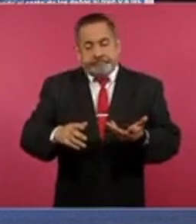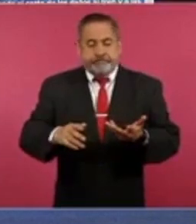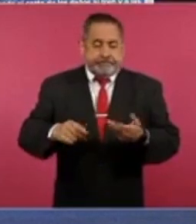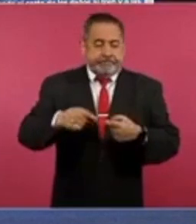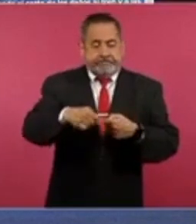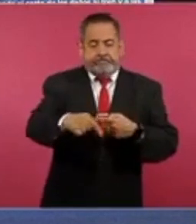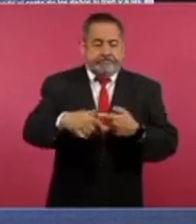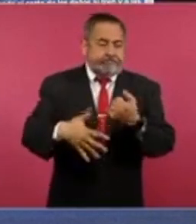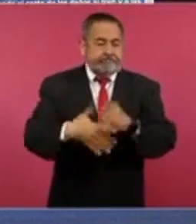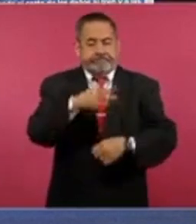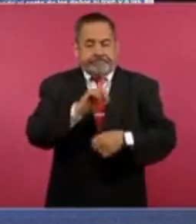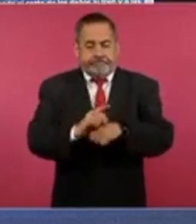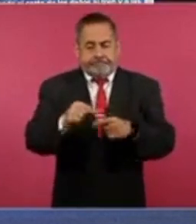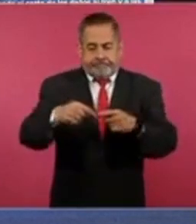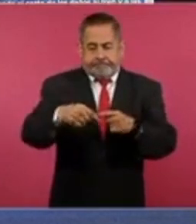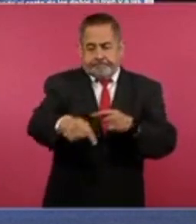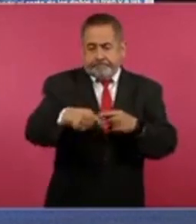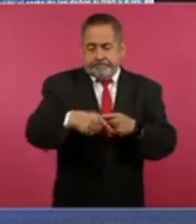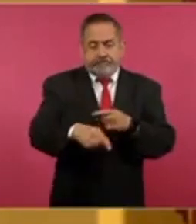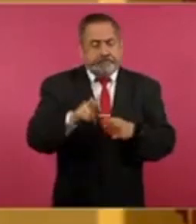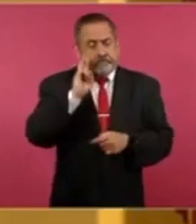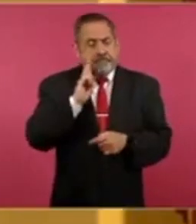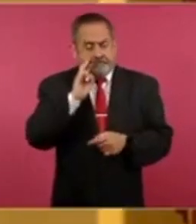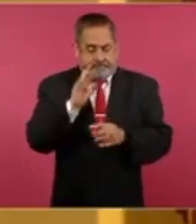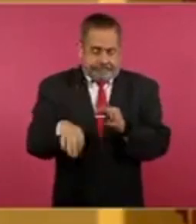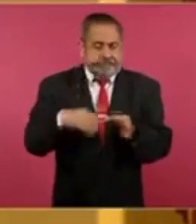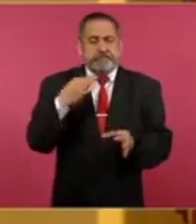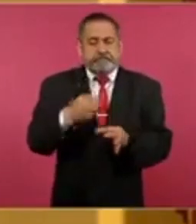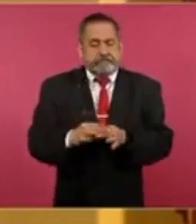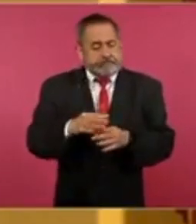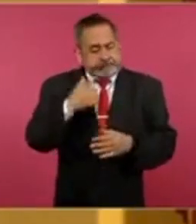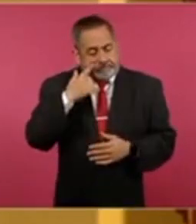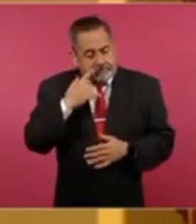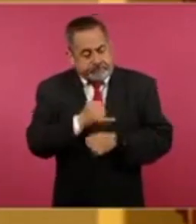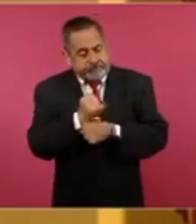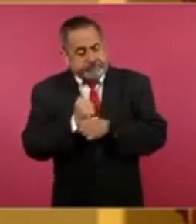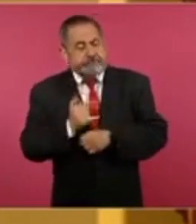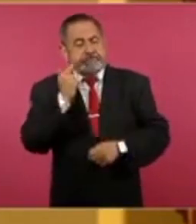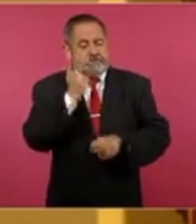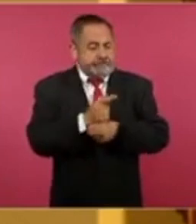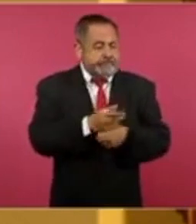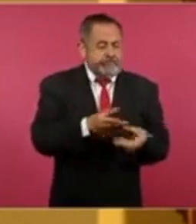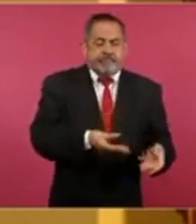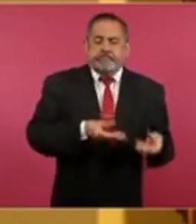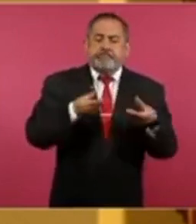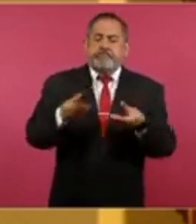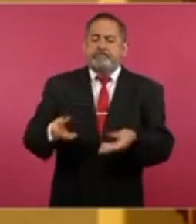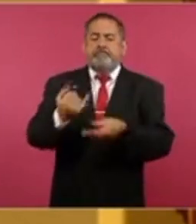primera quincena de este mes ya tengamos o el Ministerio Público pueda